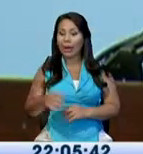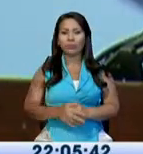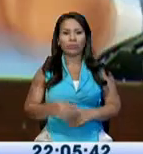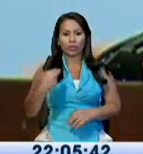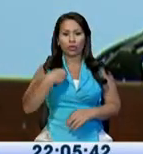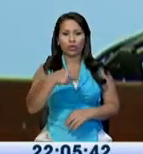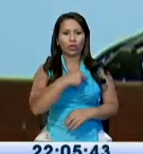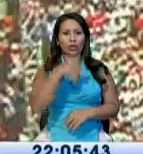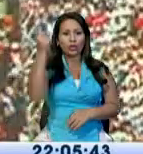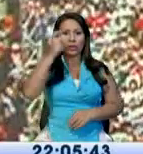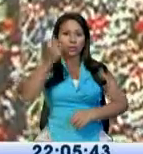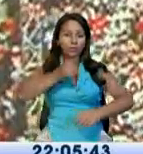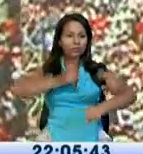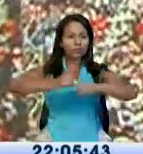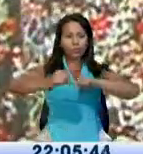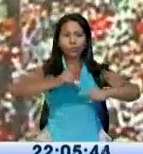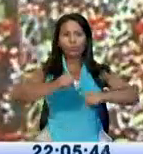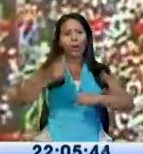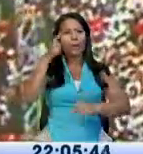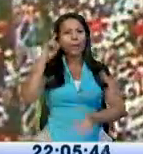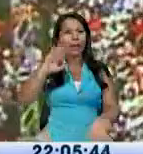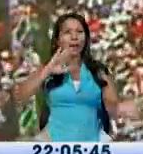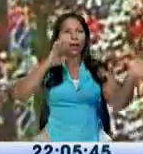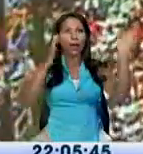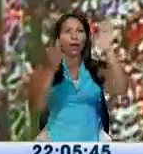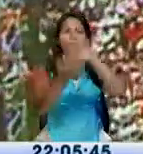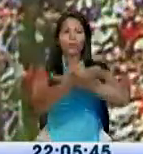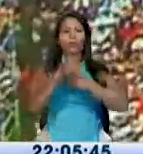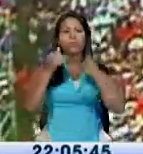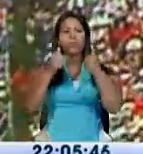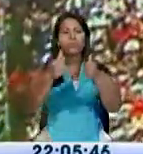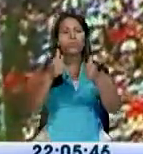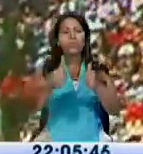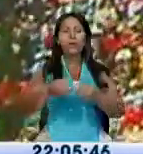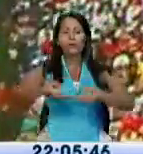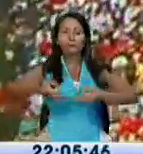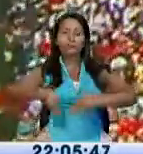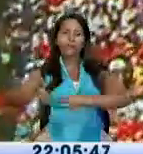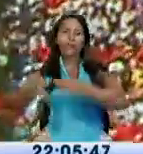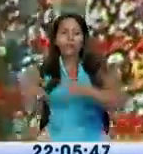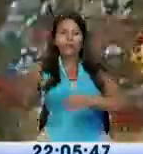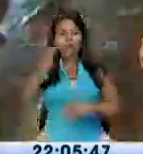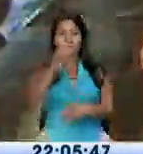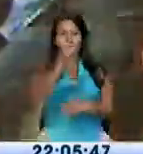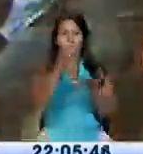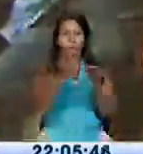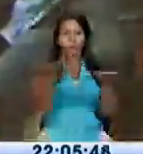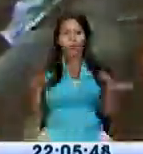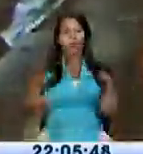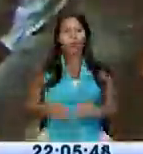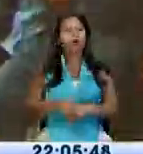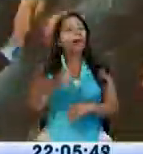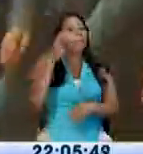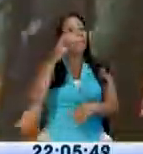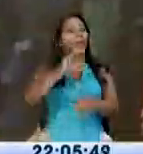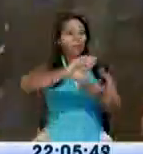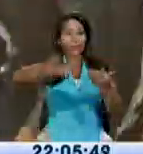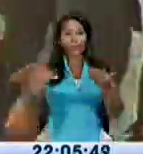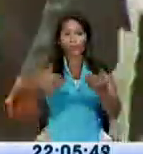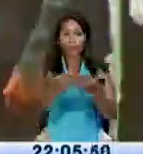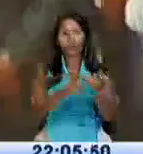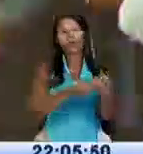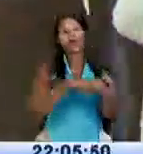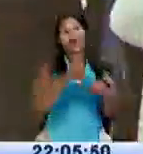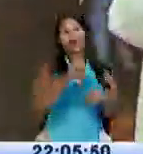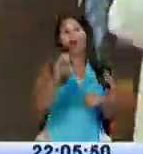incendia el Ecuador entero. Y que para poder encontrar ese buen viento hay dos conceptos definidos, el neocomunismo o socialismo y